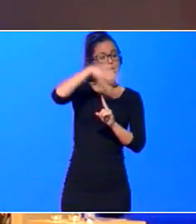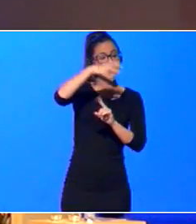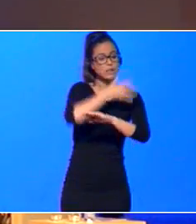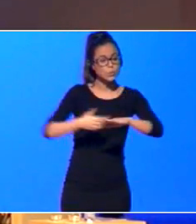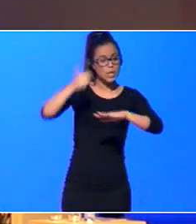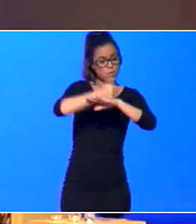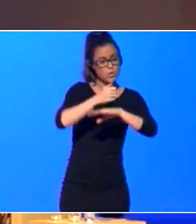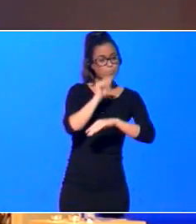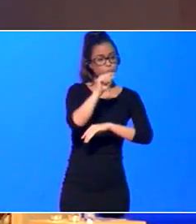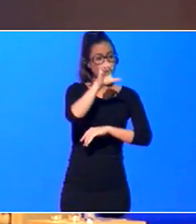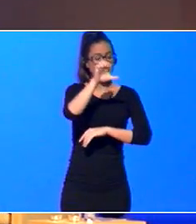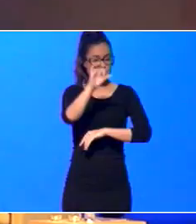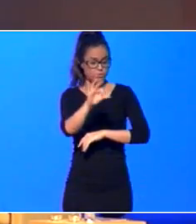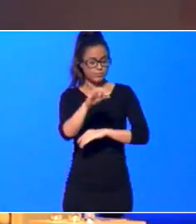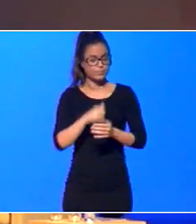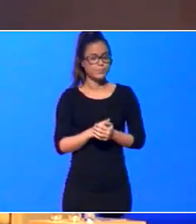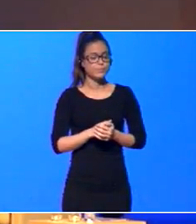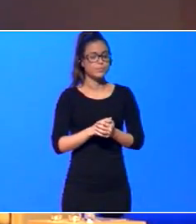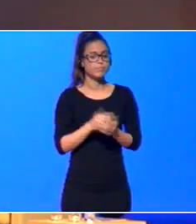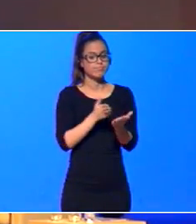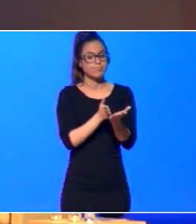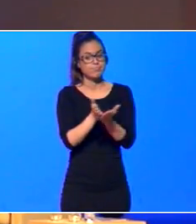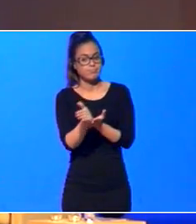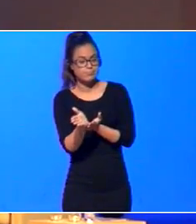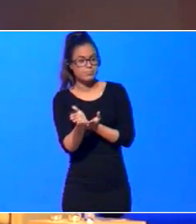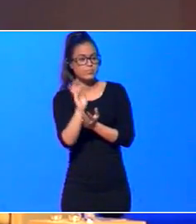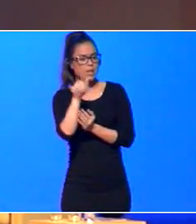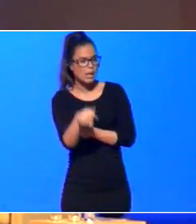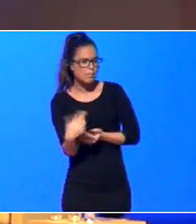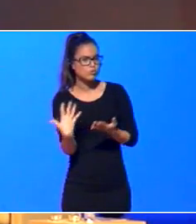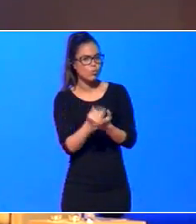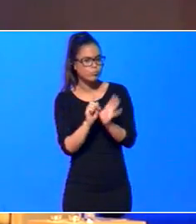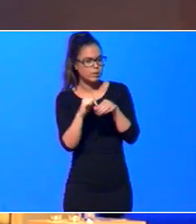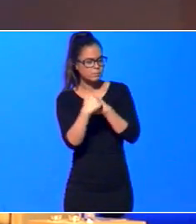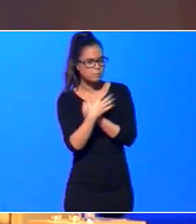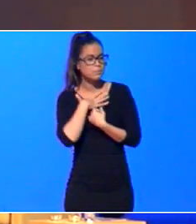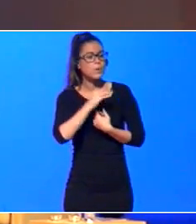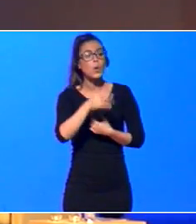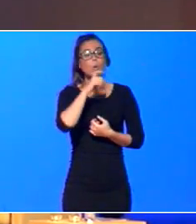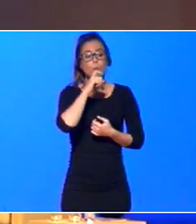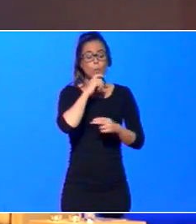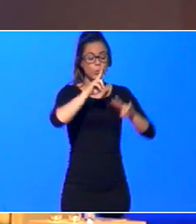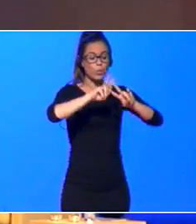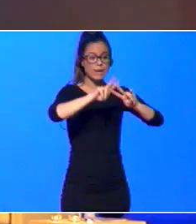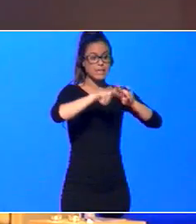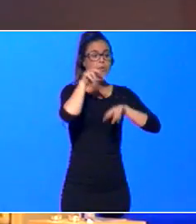inklusiora@berritzegunenagusia.eus. Por otro lado, podemos participar todos de una conversación con el hashtag de Twitter,